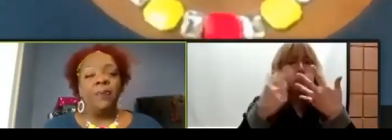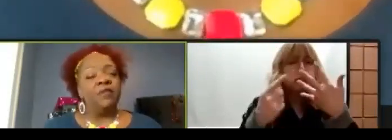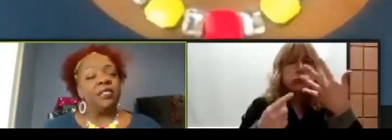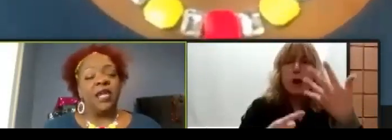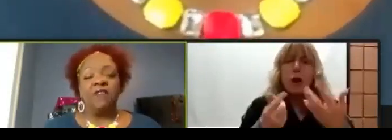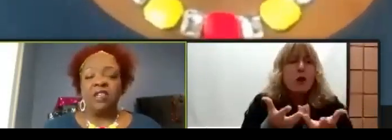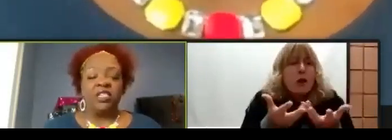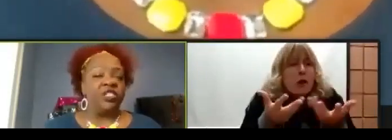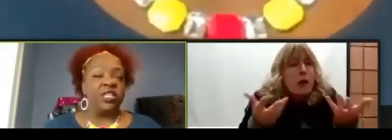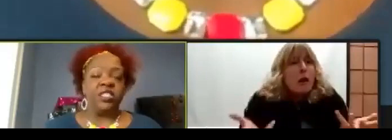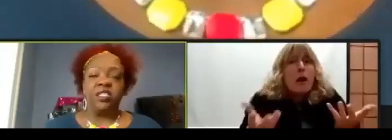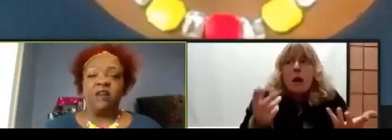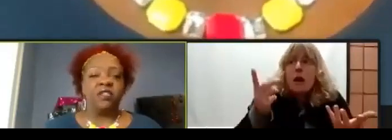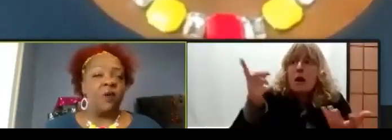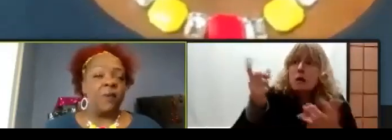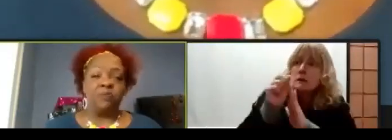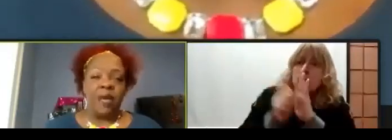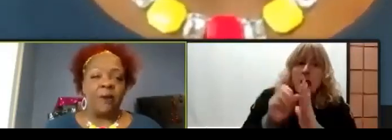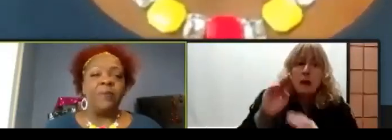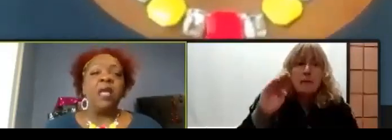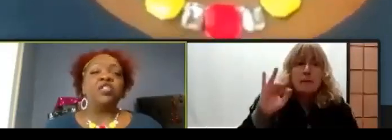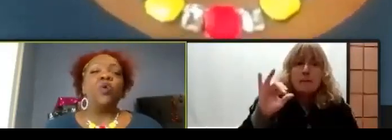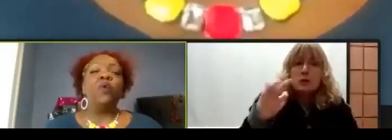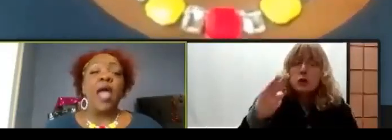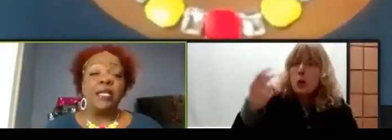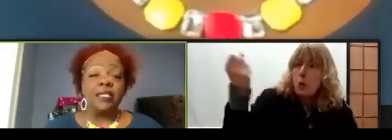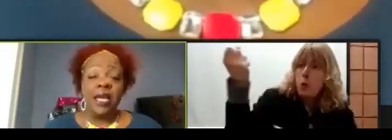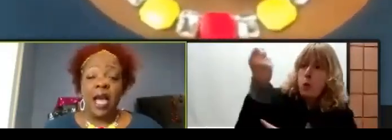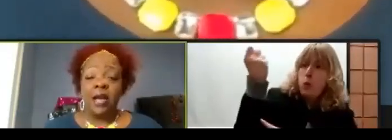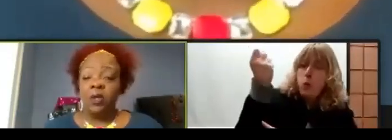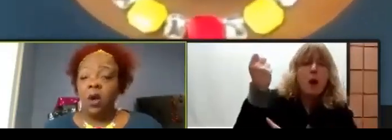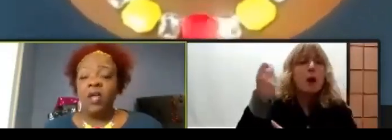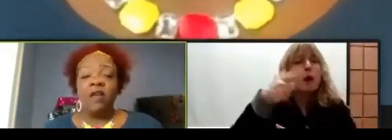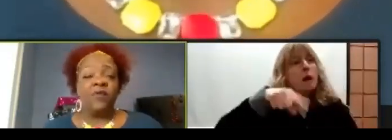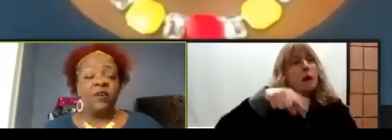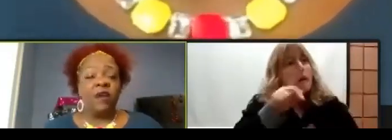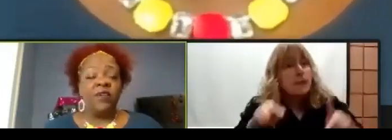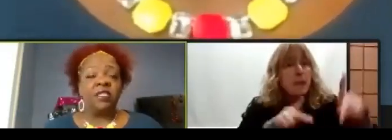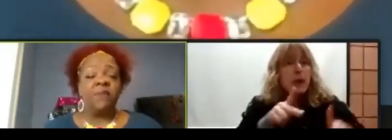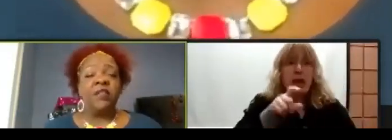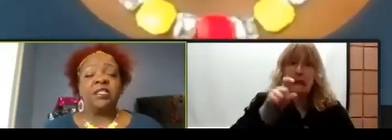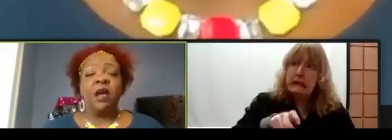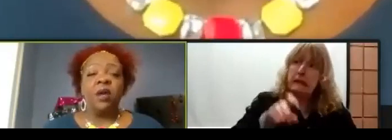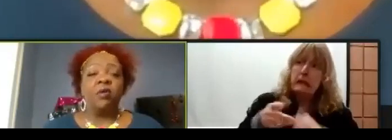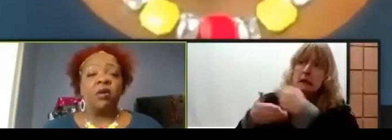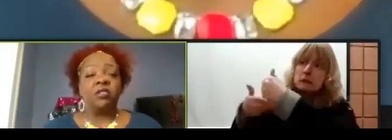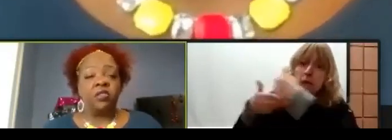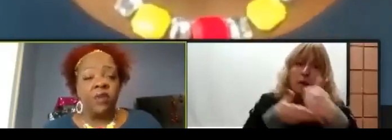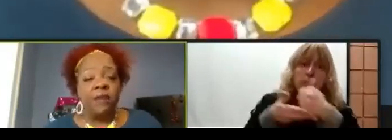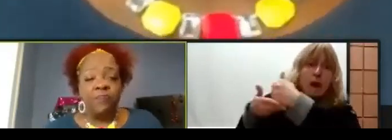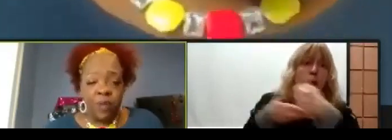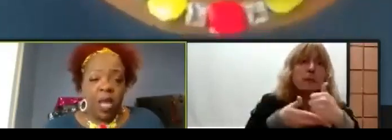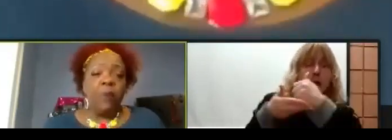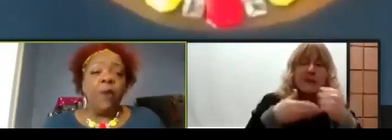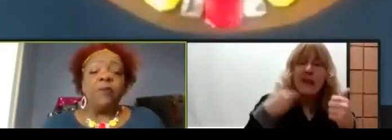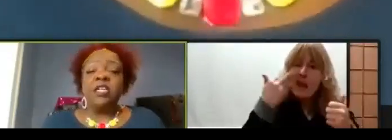entonces estamos pidiendo no sé si hay algo que está pasando en la pantalla pero comunicarse con